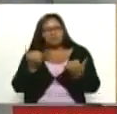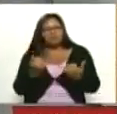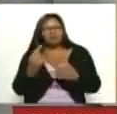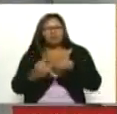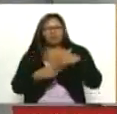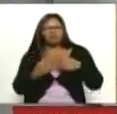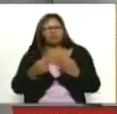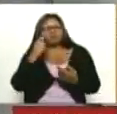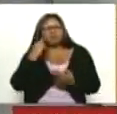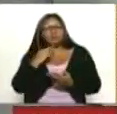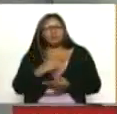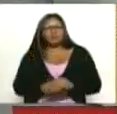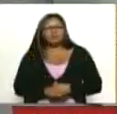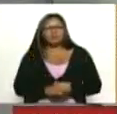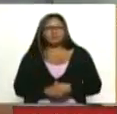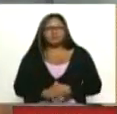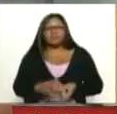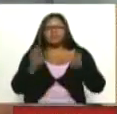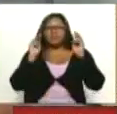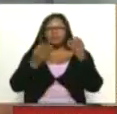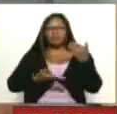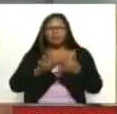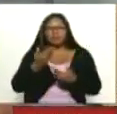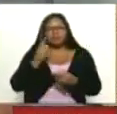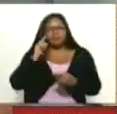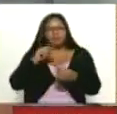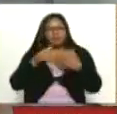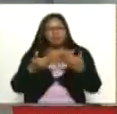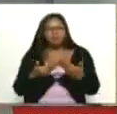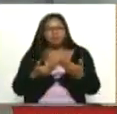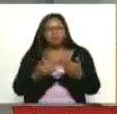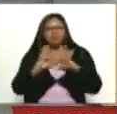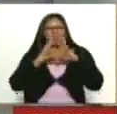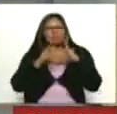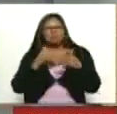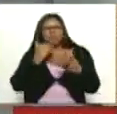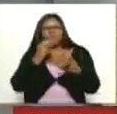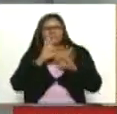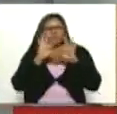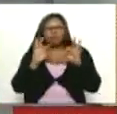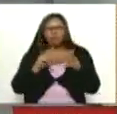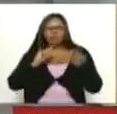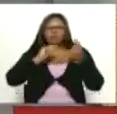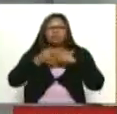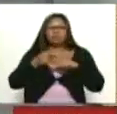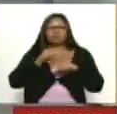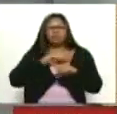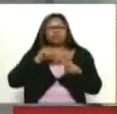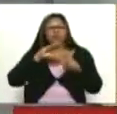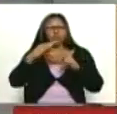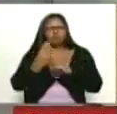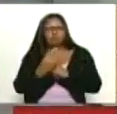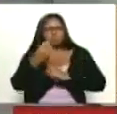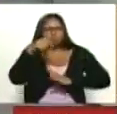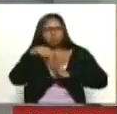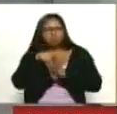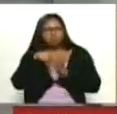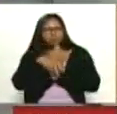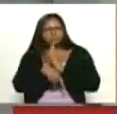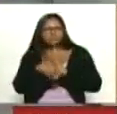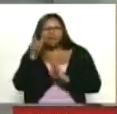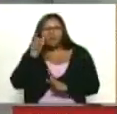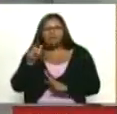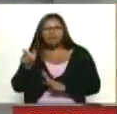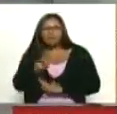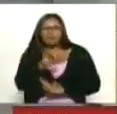Revolución Bolivariana. Bueno, eso es el tema importante que lo vamos a ver entonces a la vuelta. Usted nos va a comentar de qué manera sigue transformando la cultura al